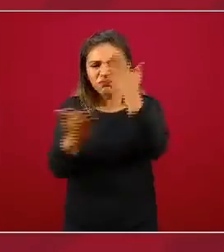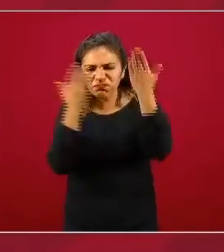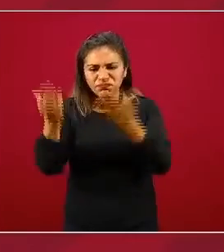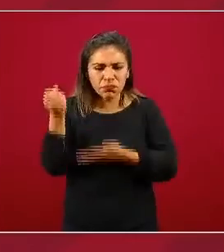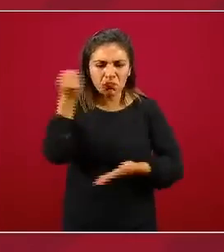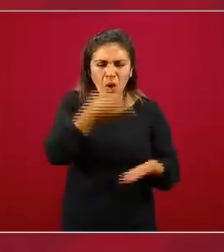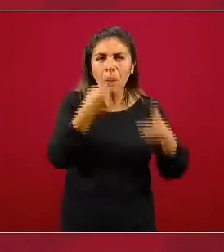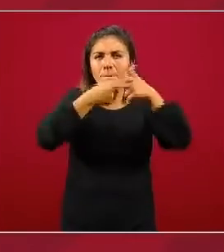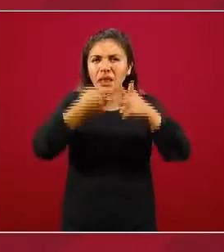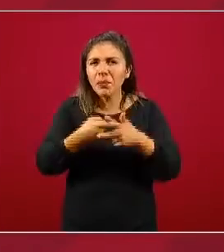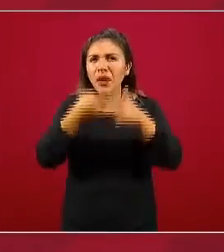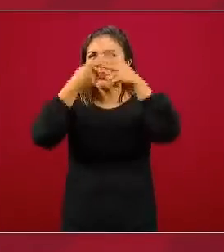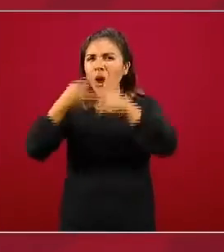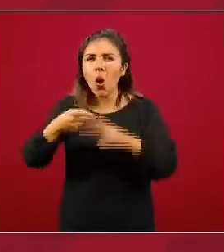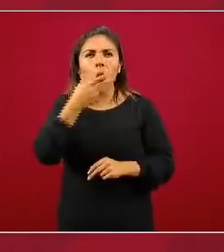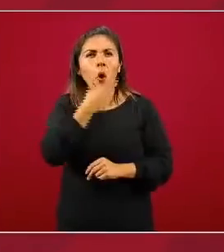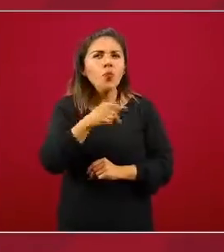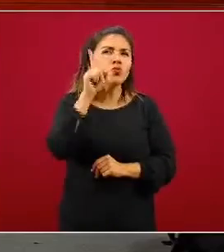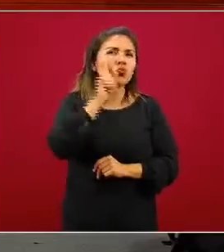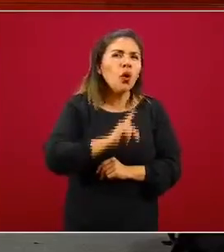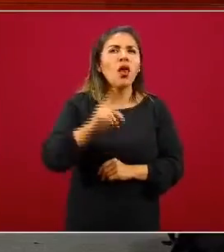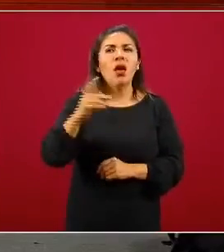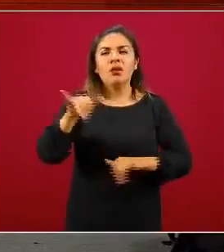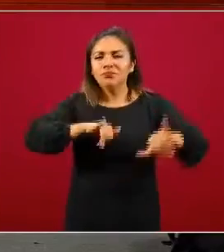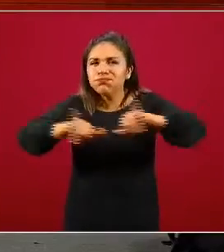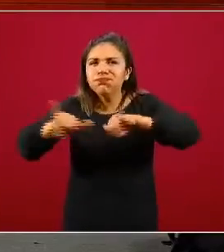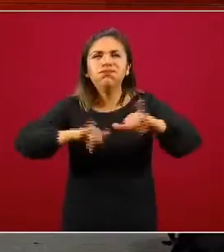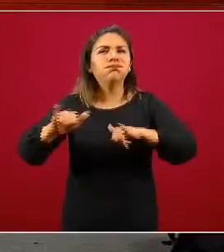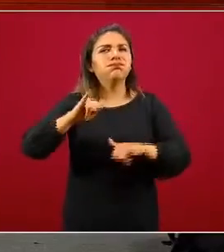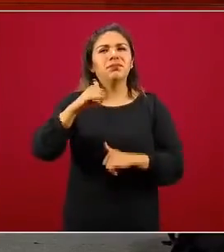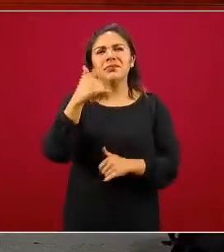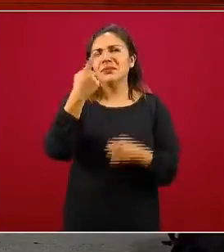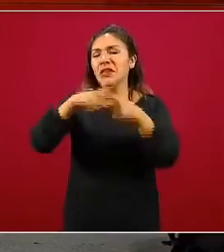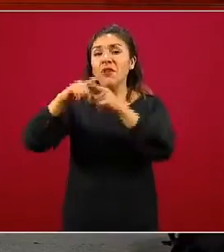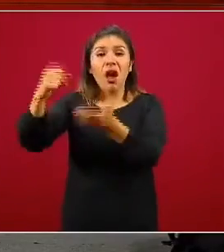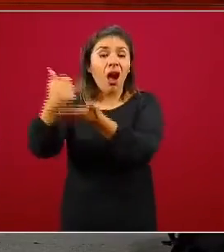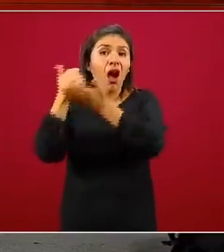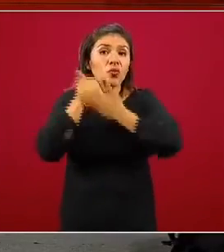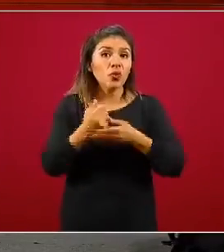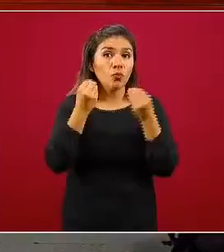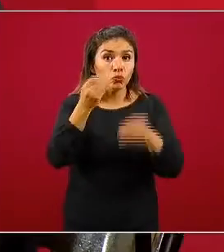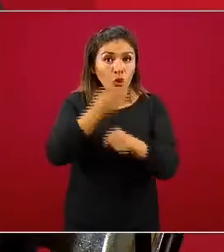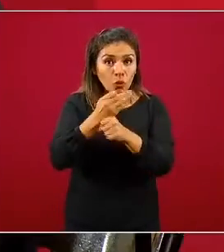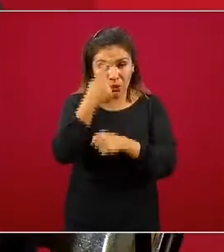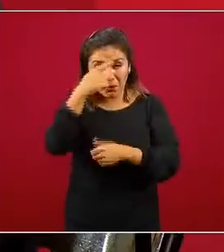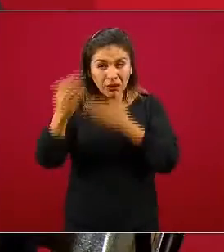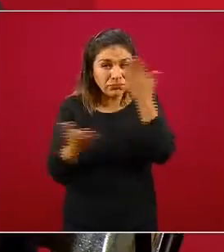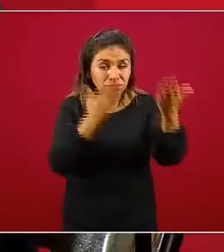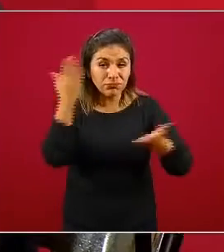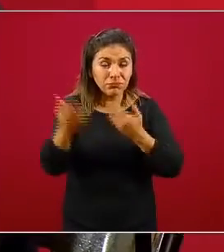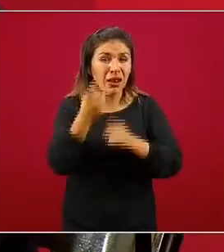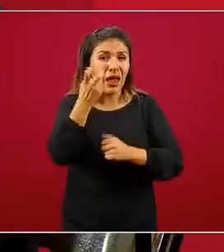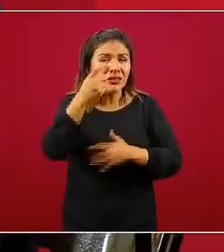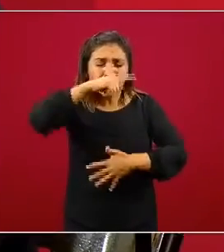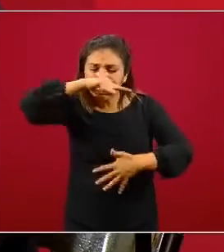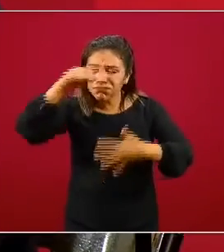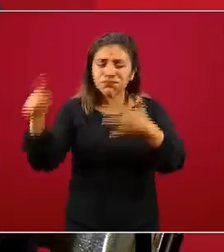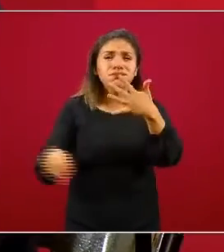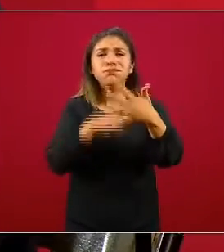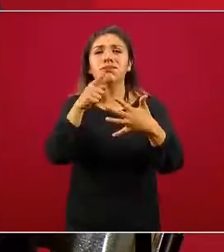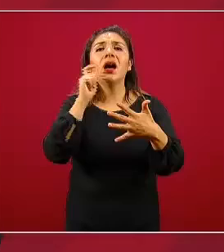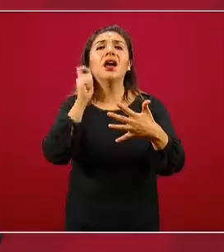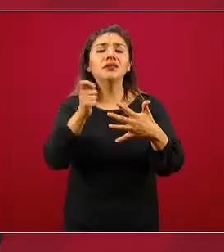de matemáticas y matemáticos y geógrafos y geomáticos que nos auxilian en este empeño. Entonces, todo eso es un proceso